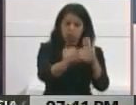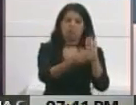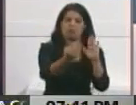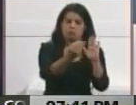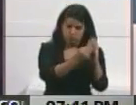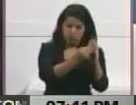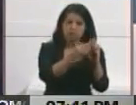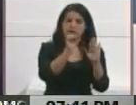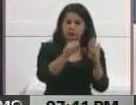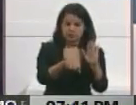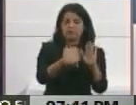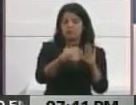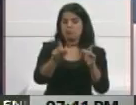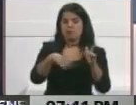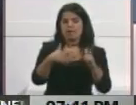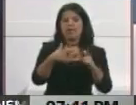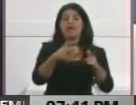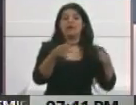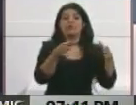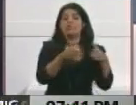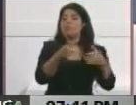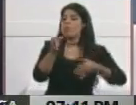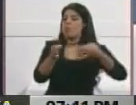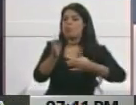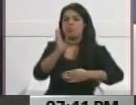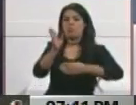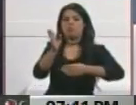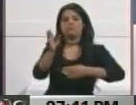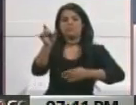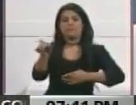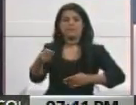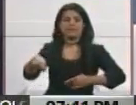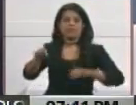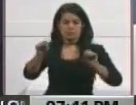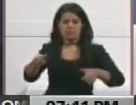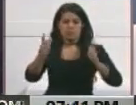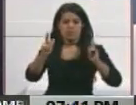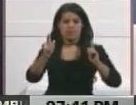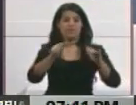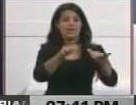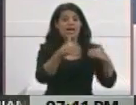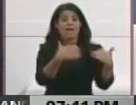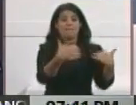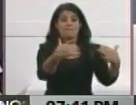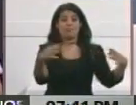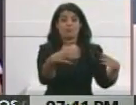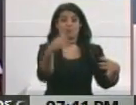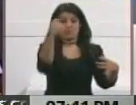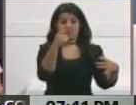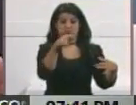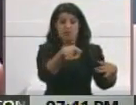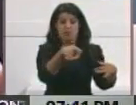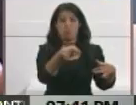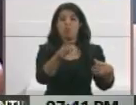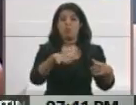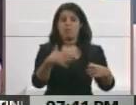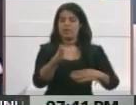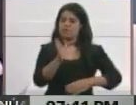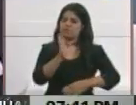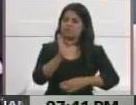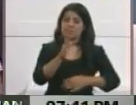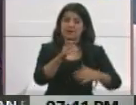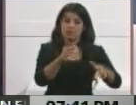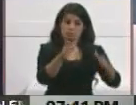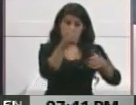que al final Bueno es un juicio político que hacen los parlamentos donde hay un procedimiento primero en la cámara de